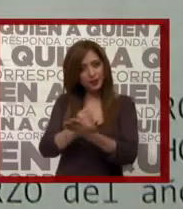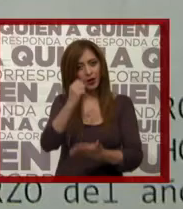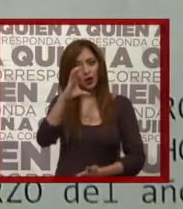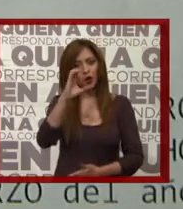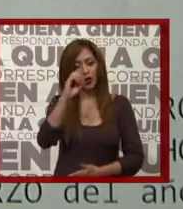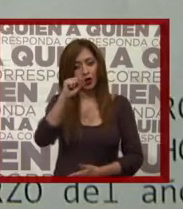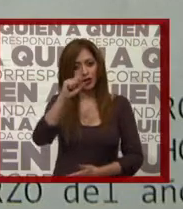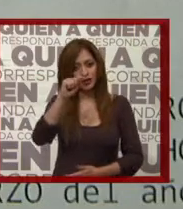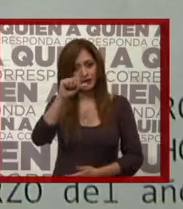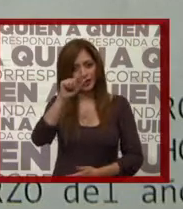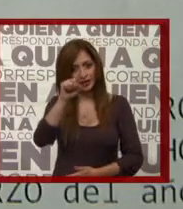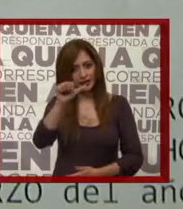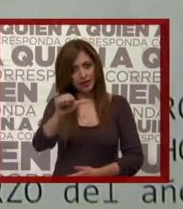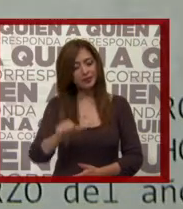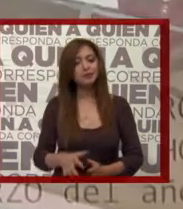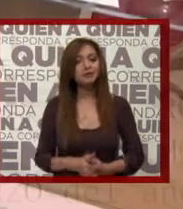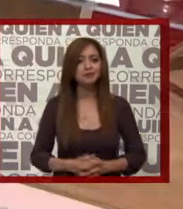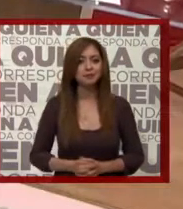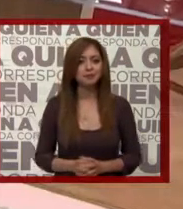Constanza Blanco.